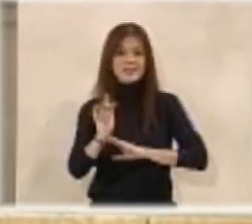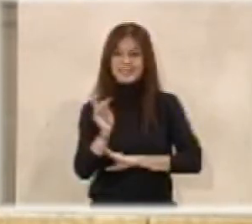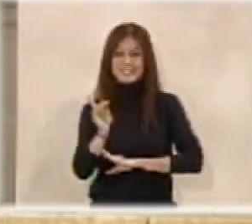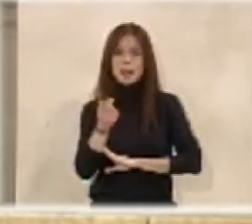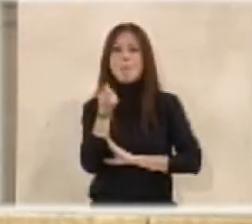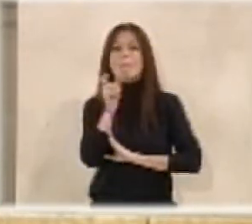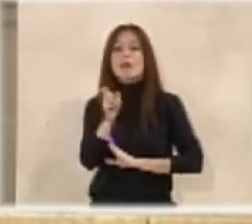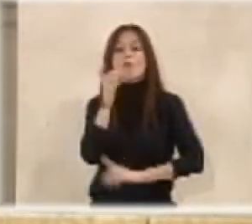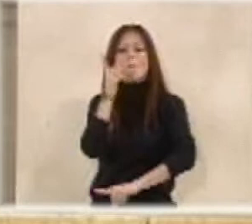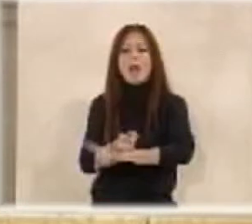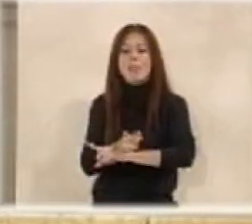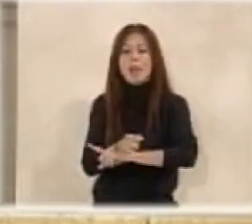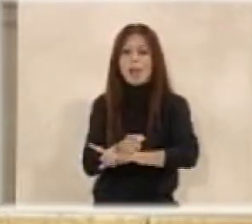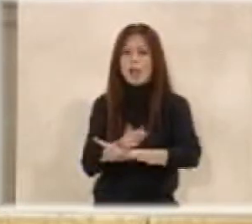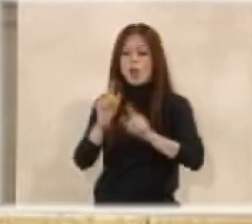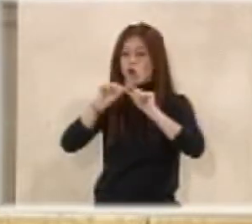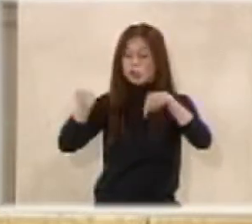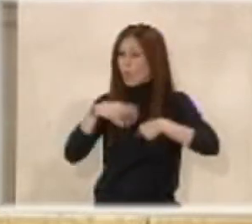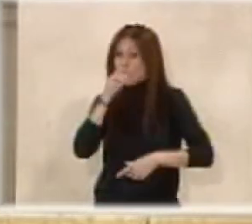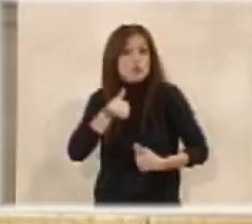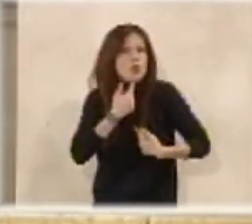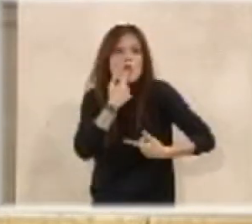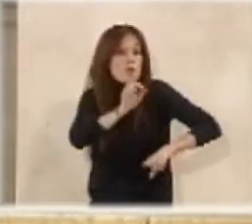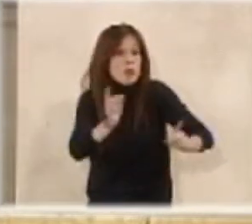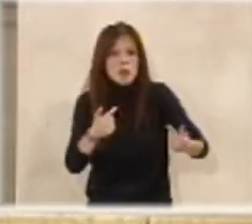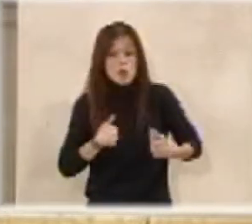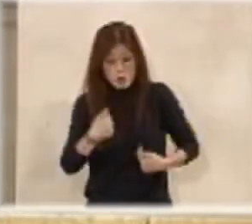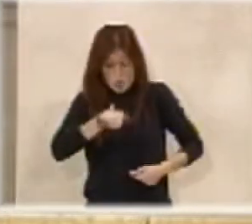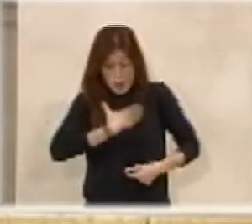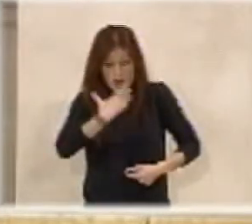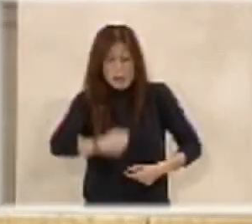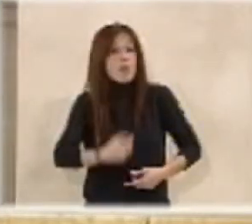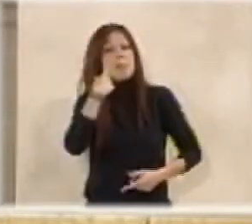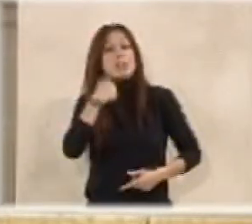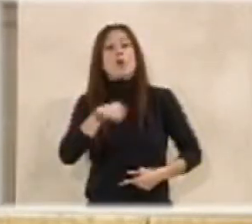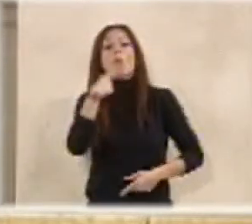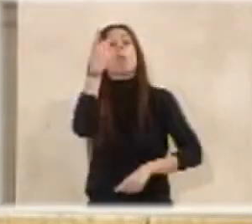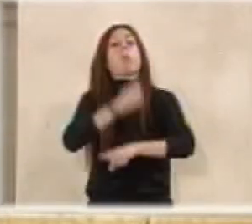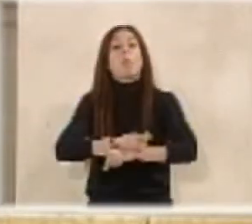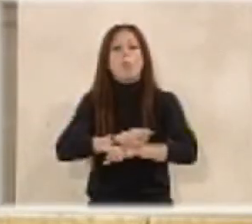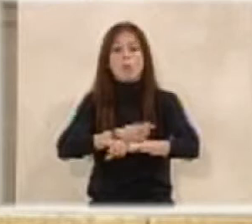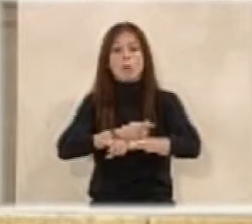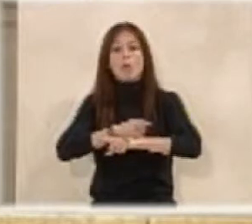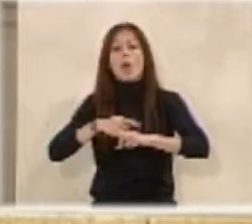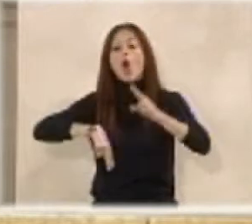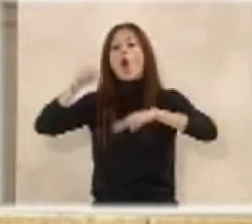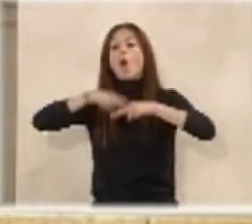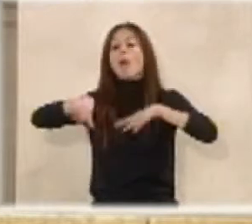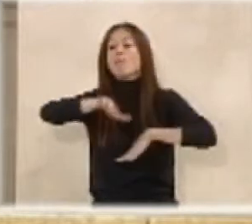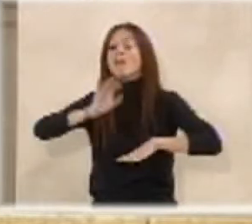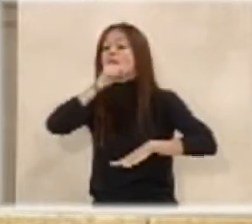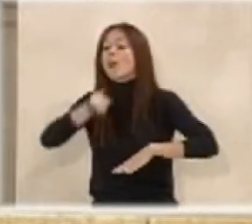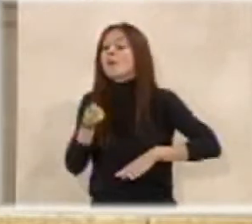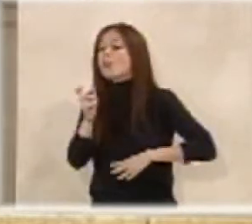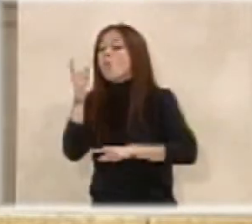el precio de los contratos. Porque yo no digo, yo, alcalde de Almería, no digo cuánto vale la obra de la Plaza Vieja. Y